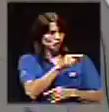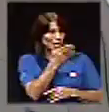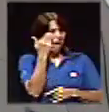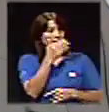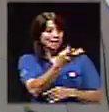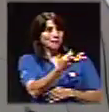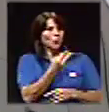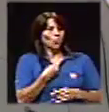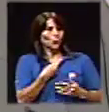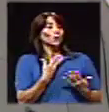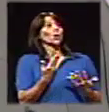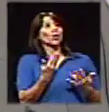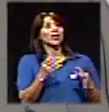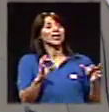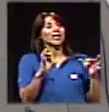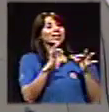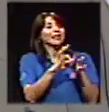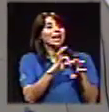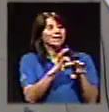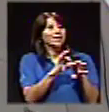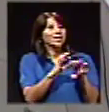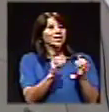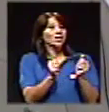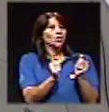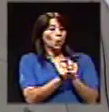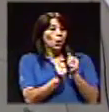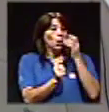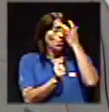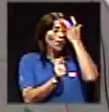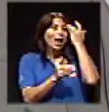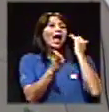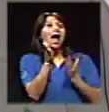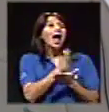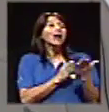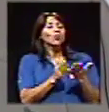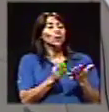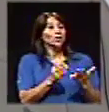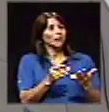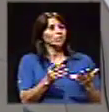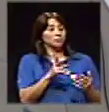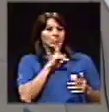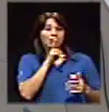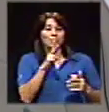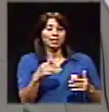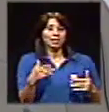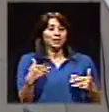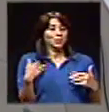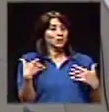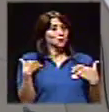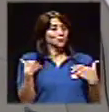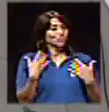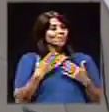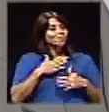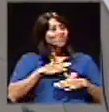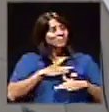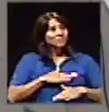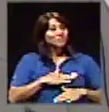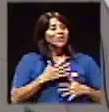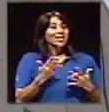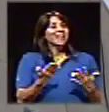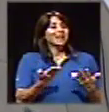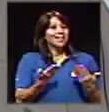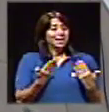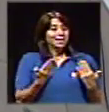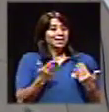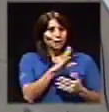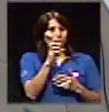que ver con algo que, por cierto, me da un enorme placer Y nos saca brevemente de este tema, que es que Costa